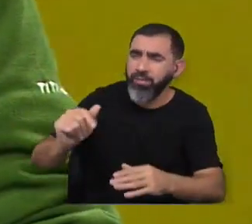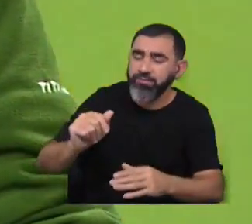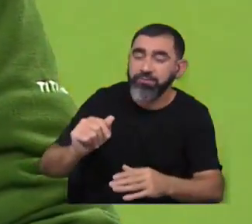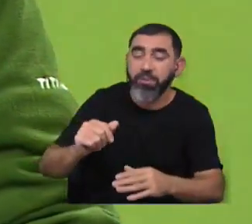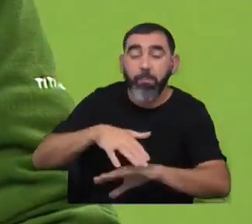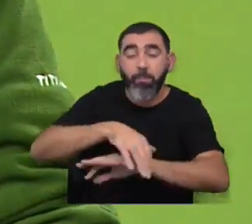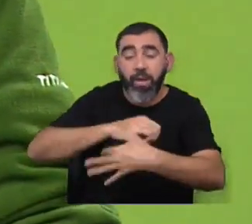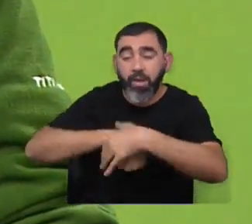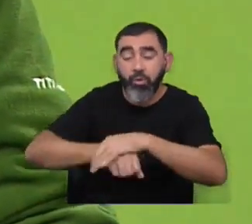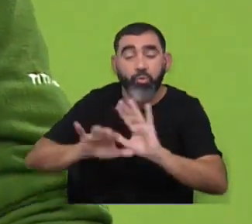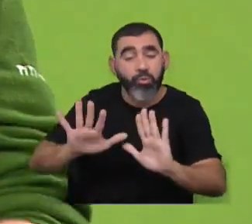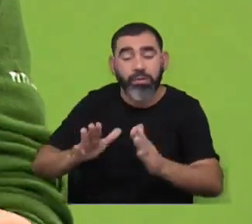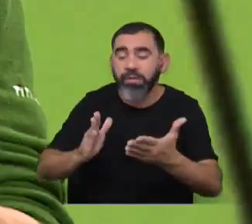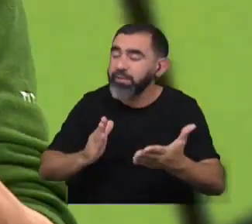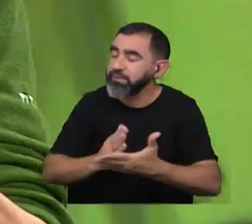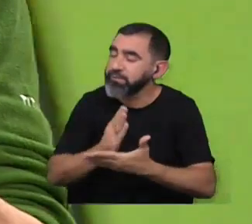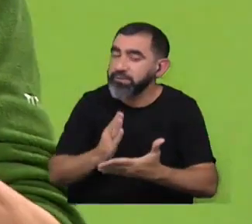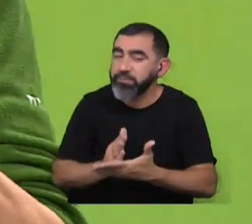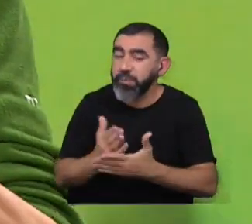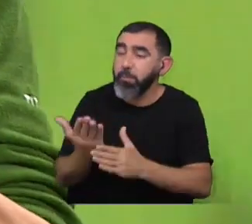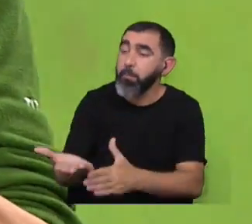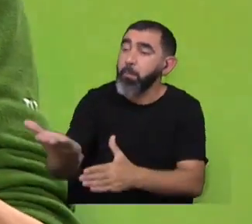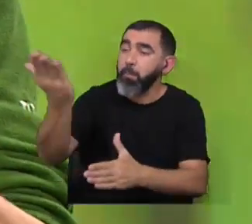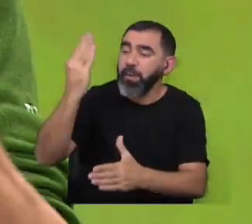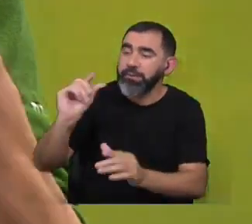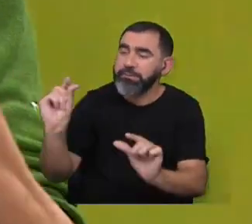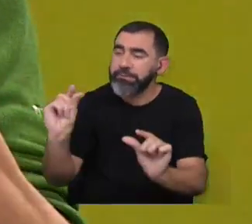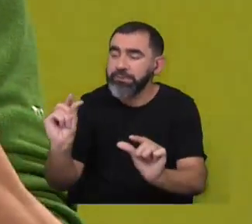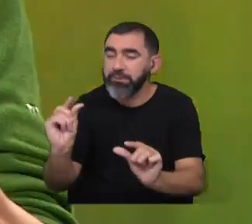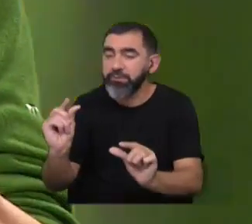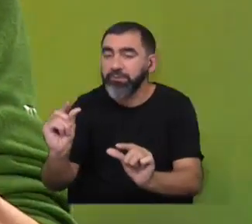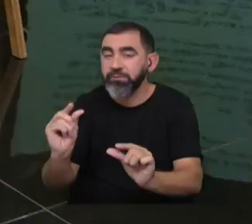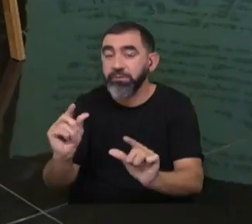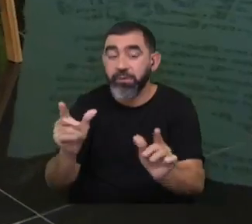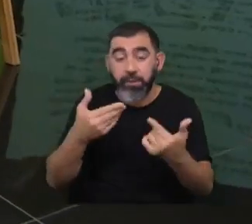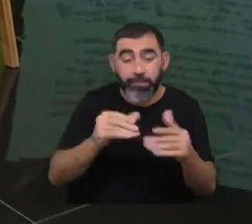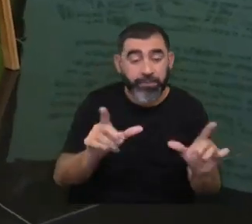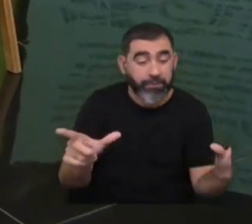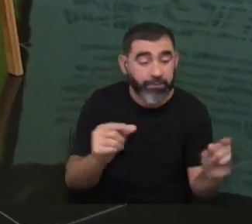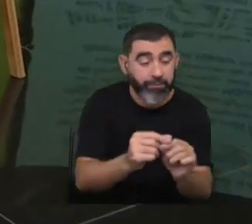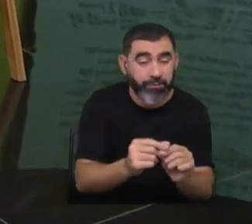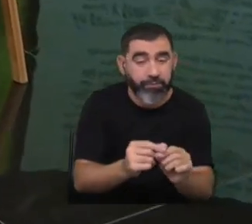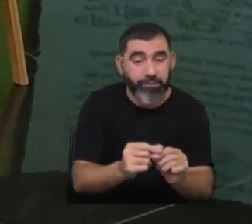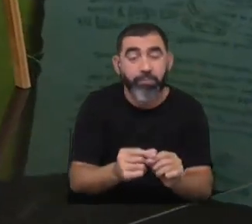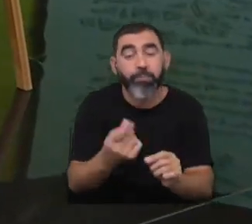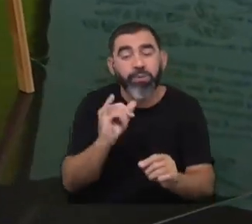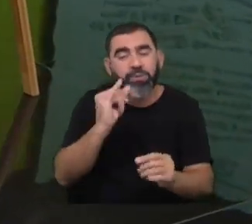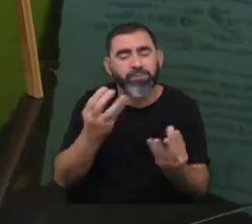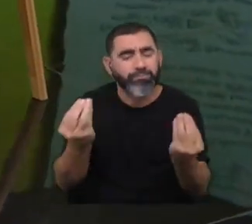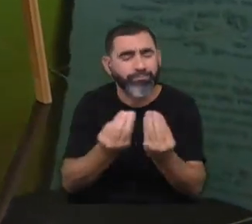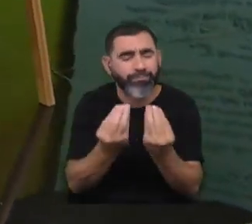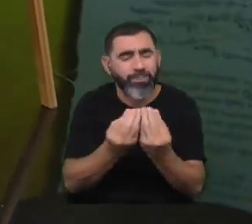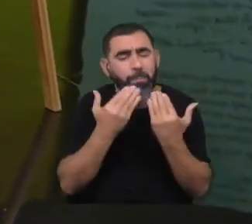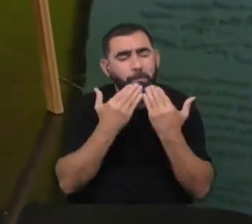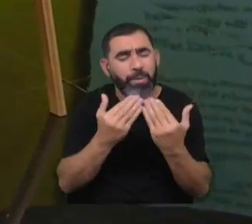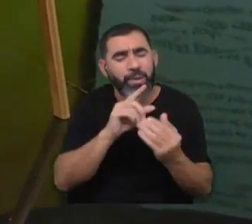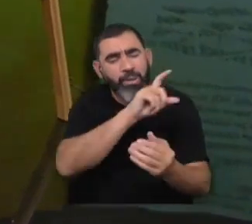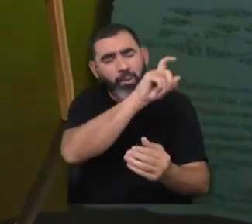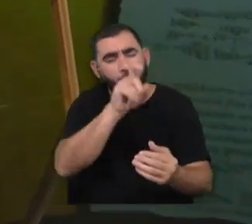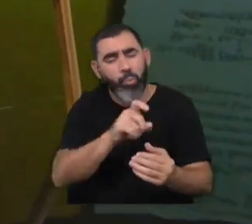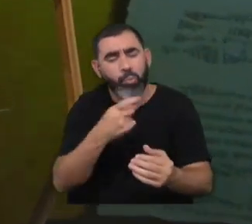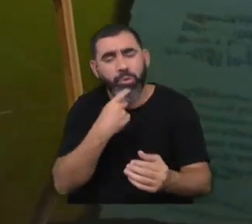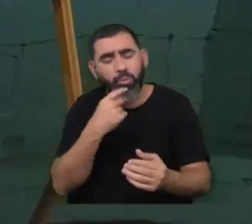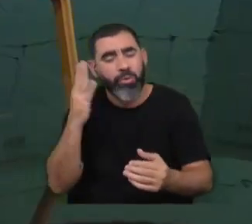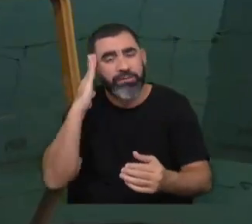paleontología es eso, es siempre, a pesar de que el pasado es finito, empieza y termina, es infinito lo que podemos preguntarle y lo que podemos